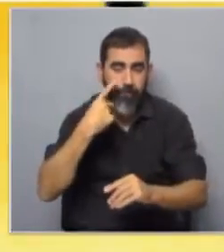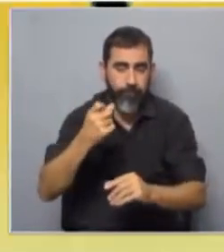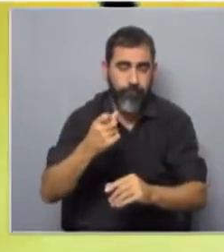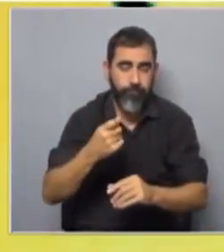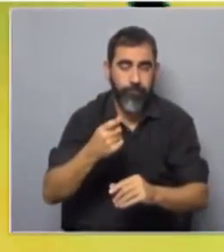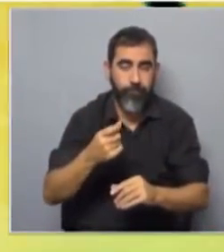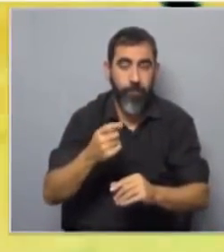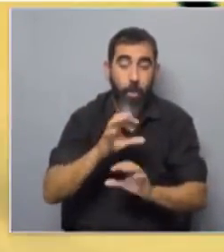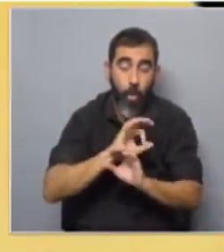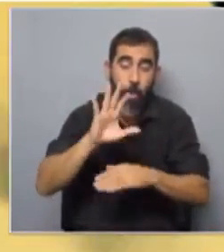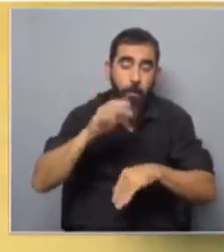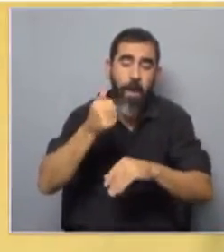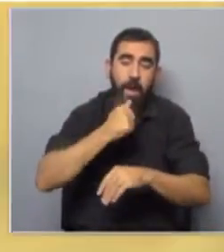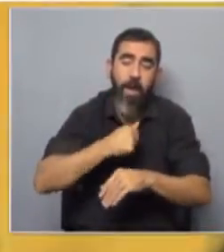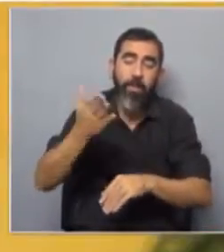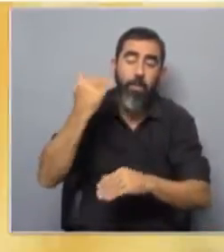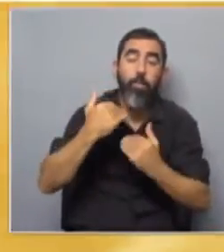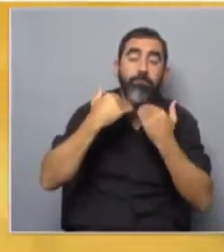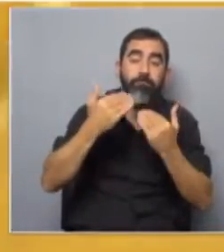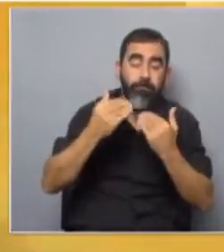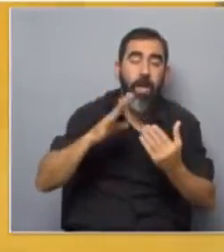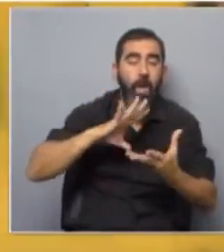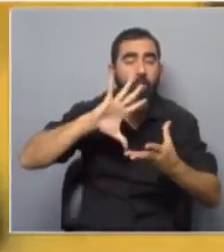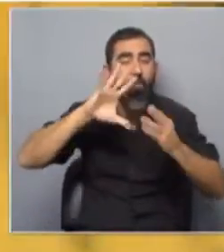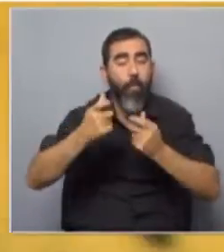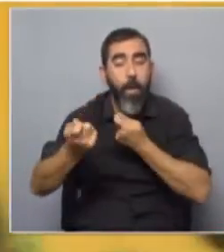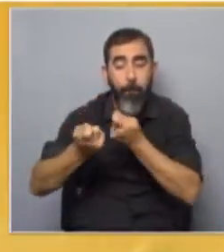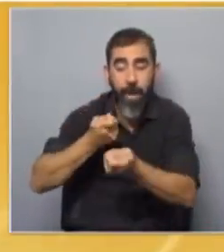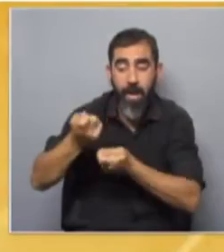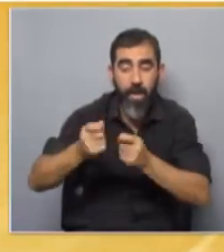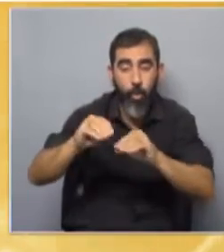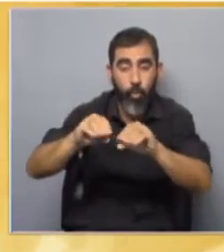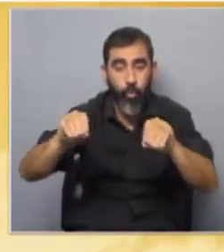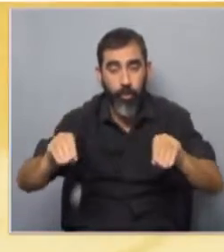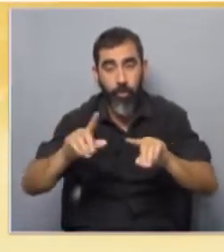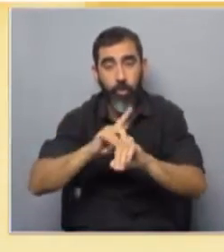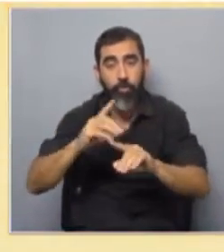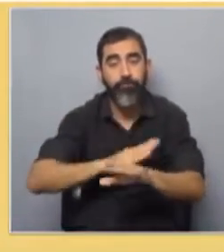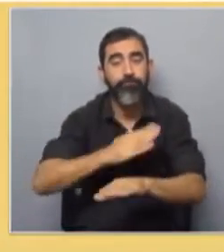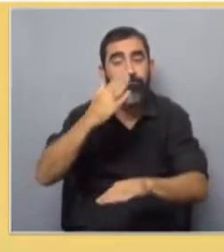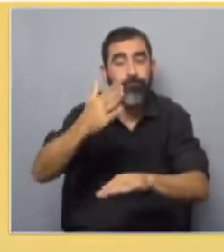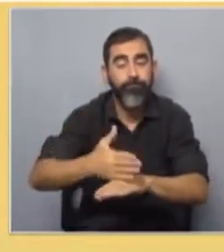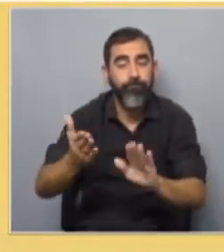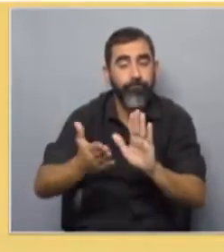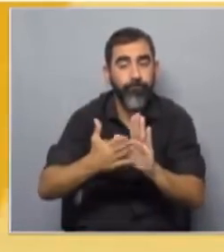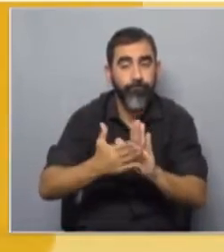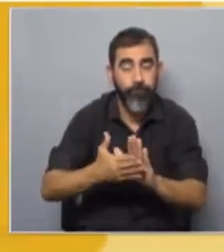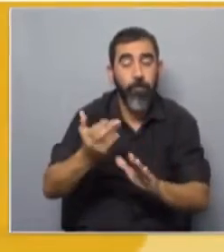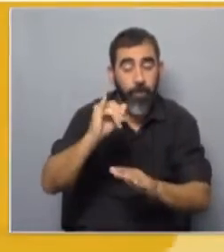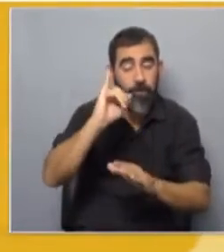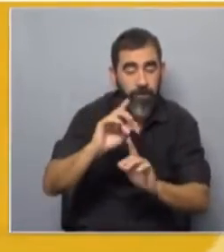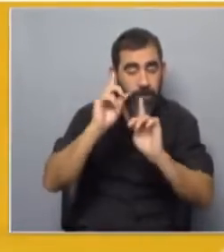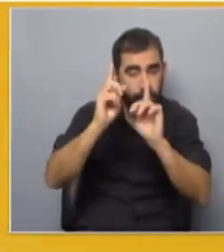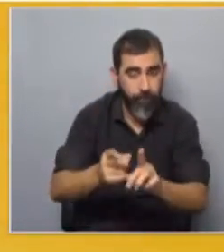también de mayor antigüedad. Hay otras formas de manejo que no generan impactos tan evidentes, pero que